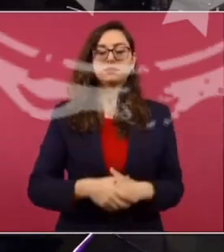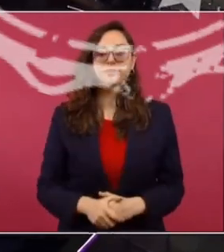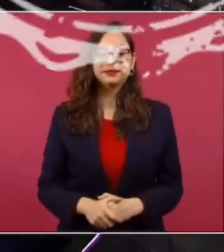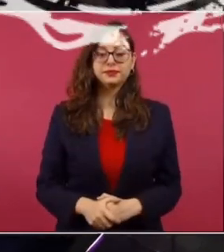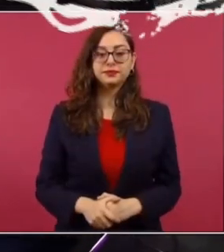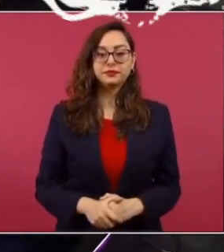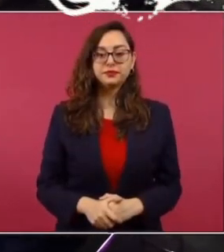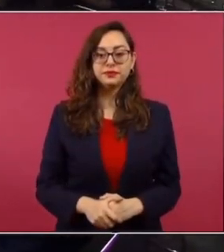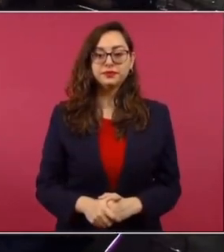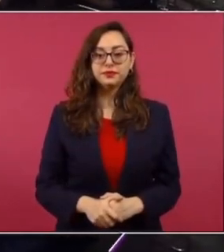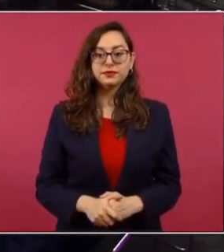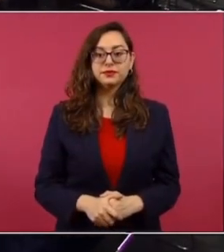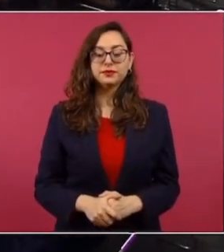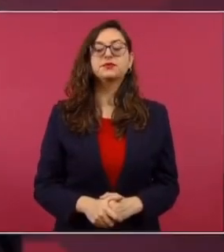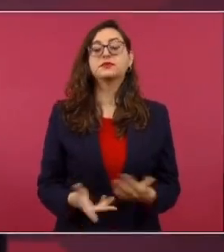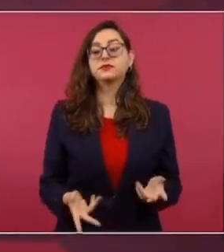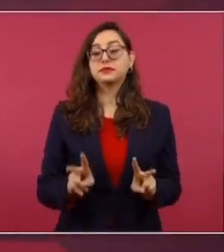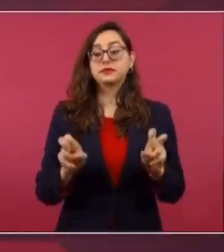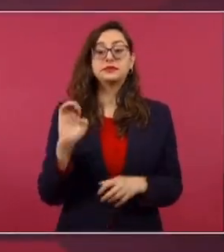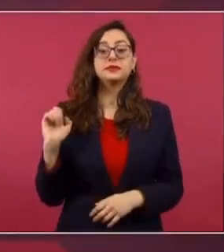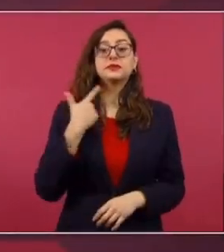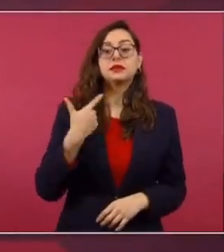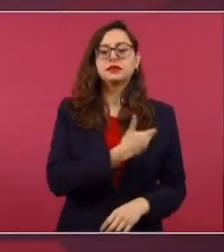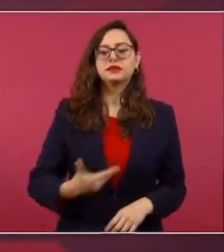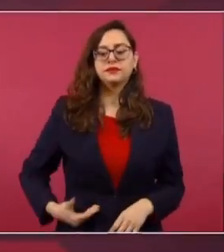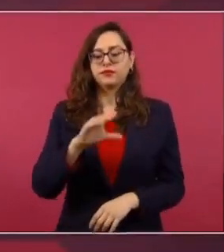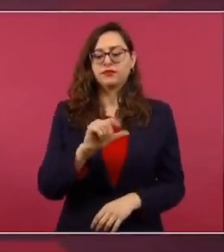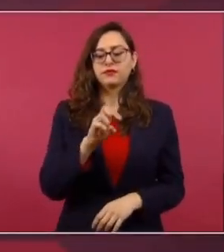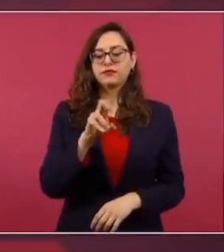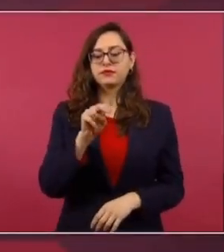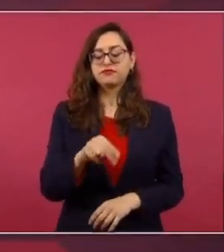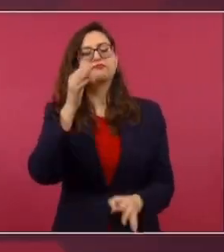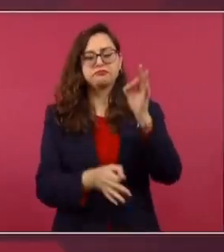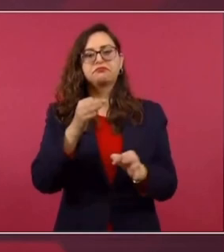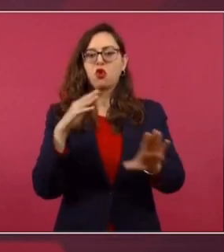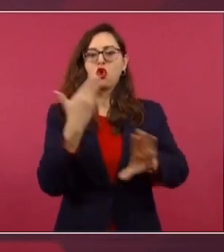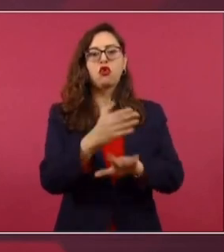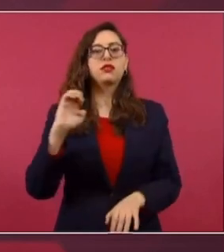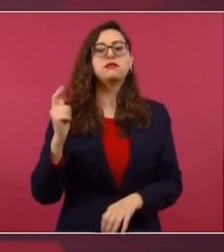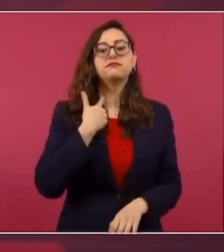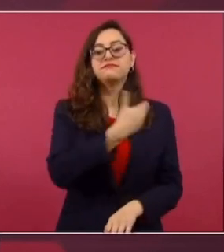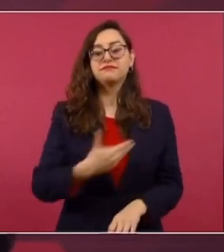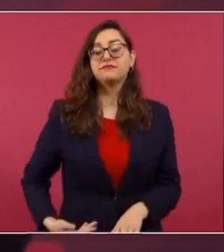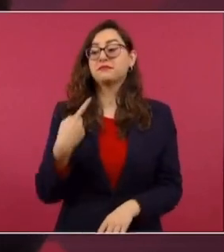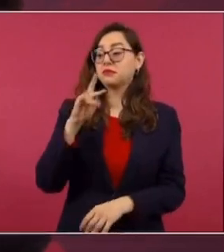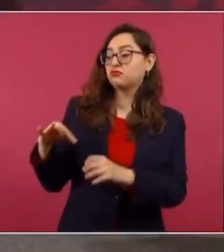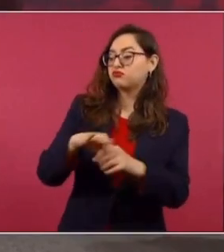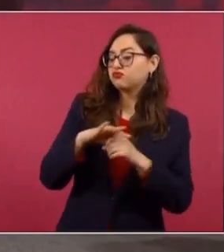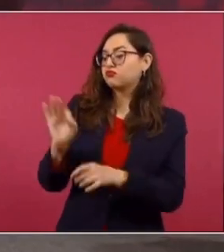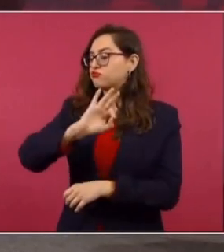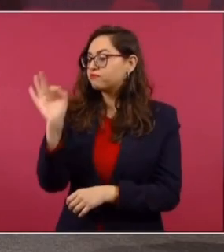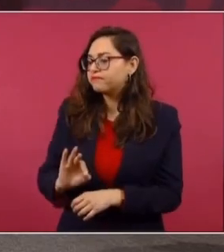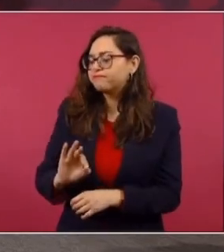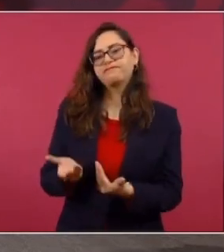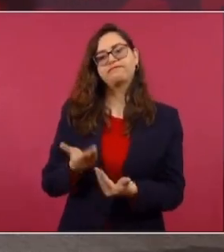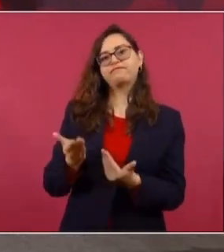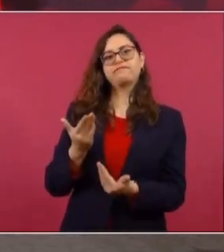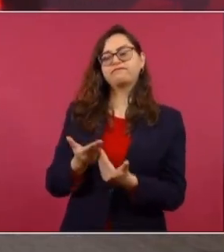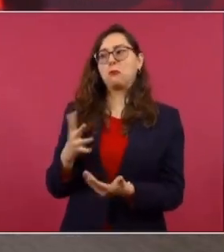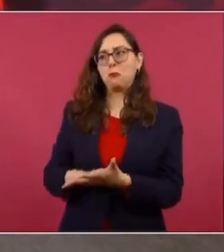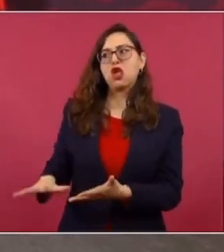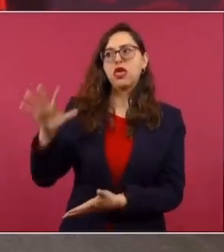bueno en el caso del expresidente Calderón ya hemos hablado se hizo una consulta o no se alcanzó el porcentaje que